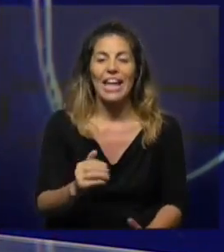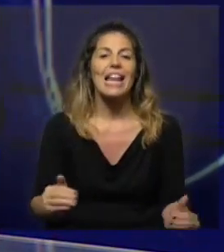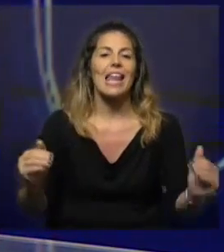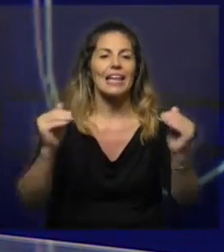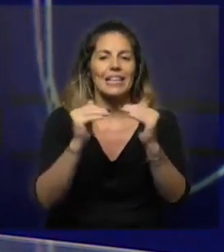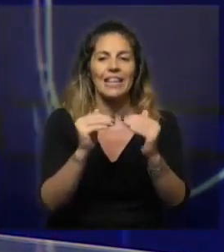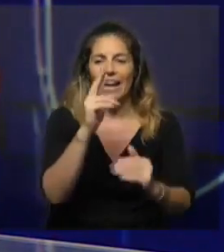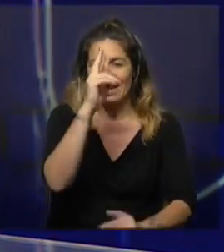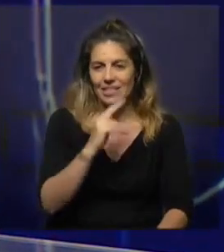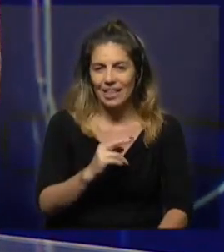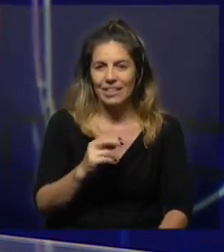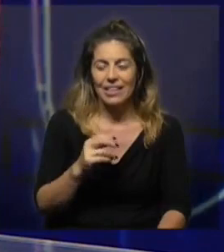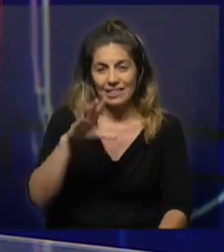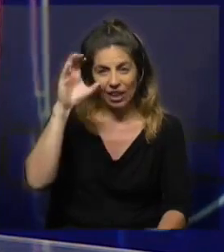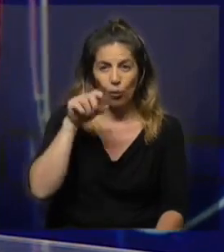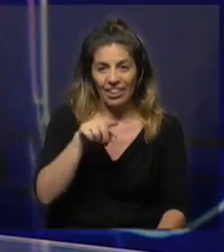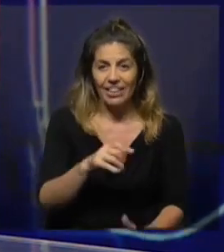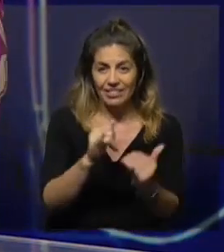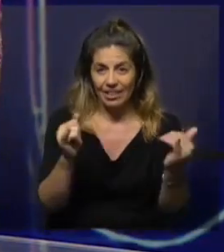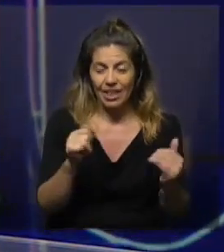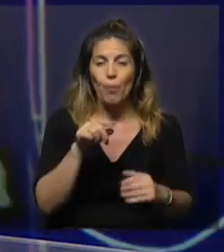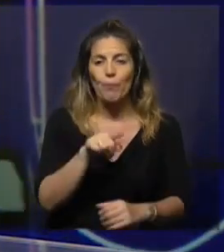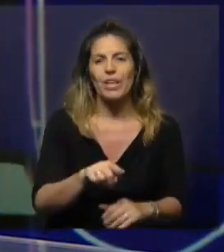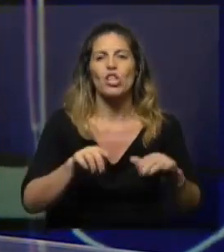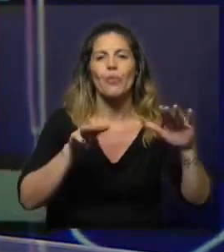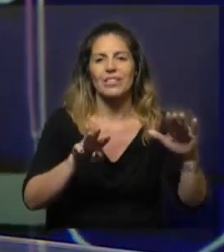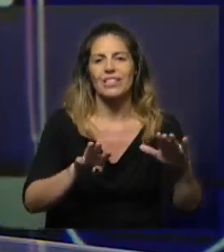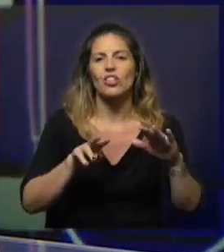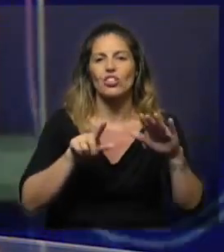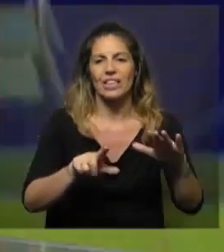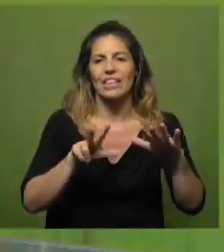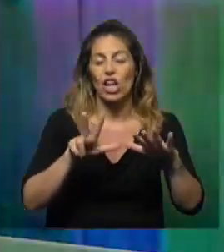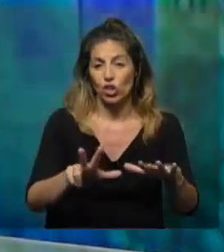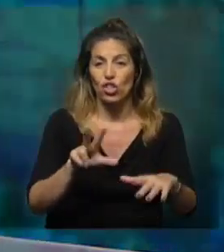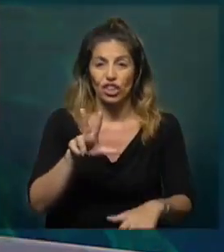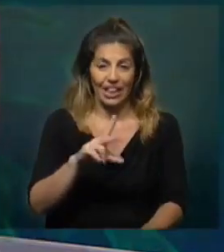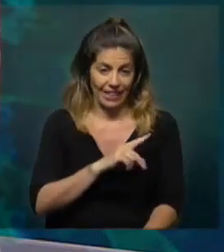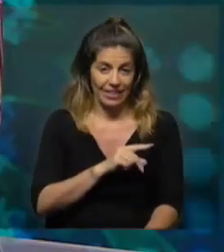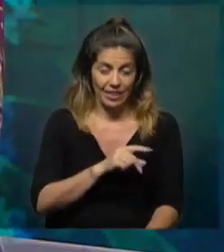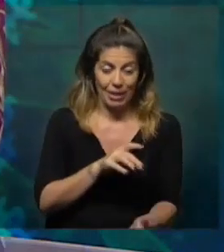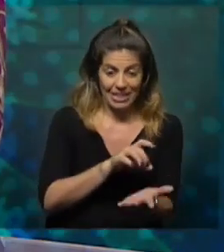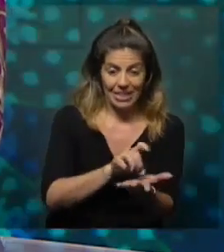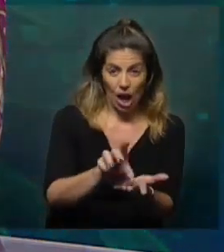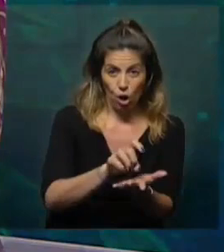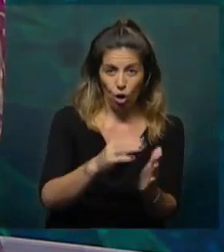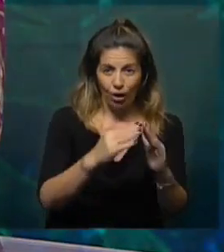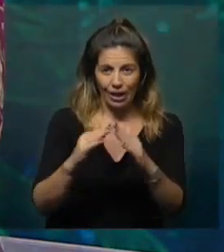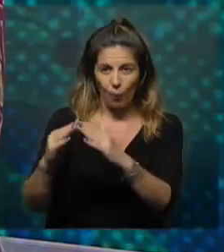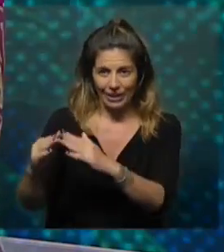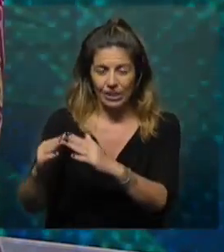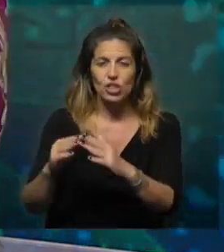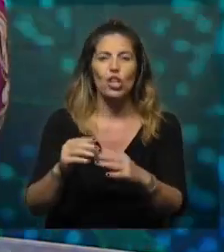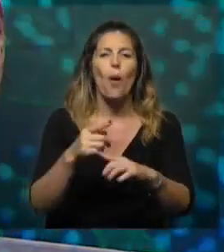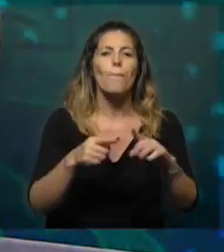se conmemora ese día porque en 1978 el 3 de diciembre de 1978 se alojó el conventillo medio mundo